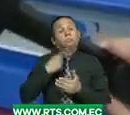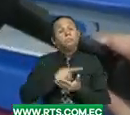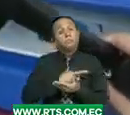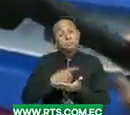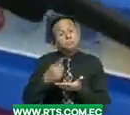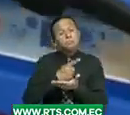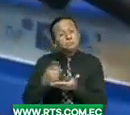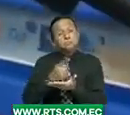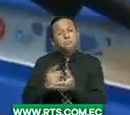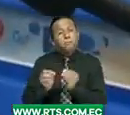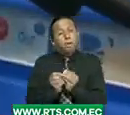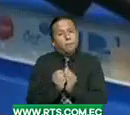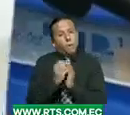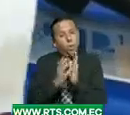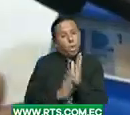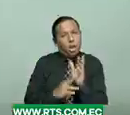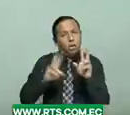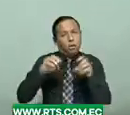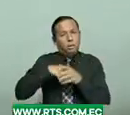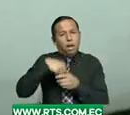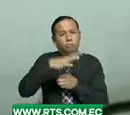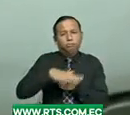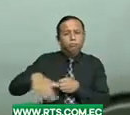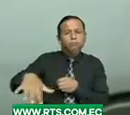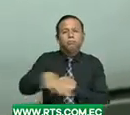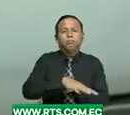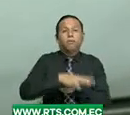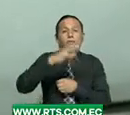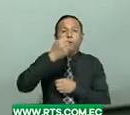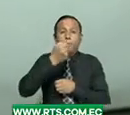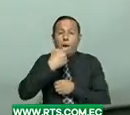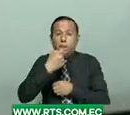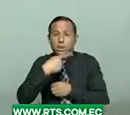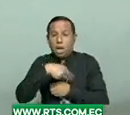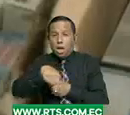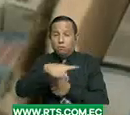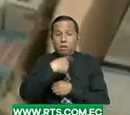de farmacias en los hospitales del IES, así como la ejecución de la compra de varios